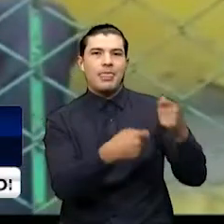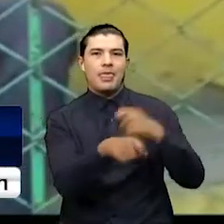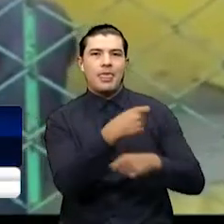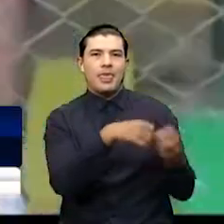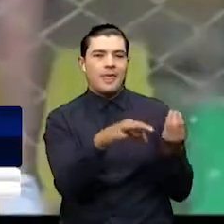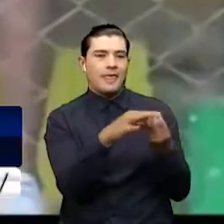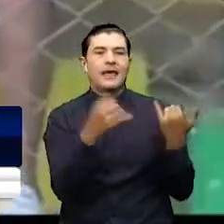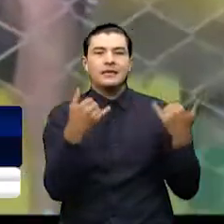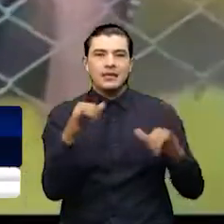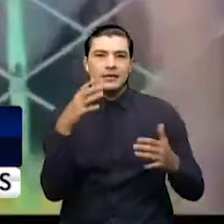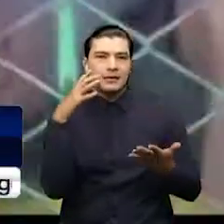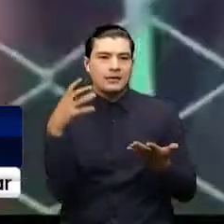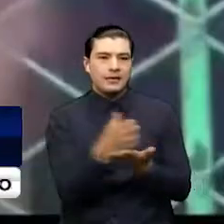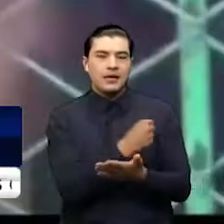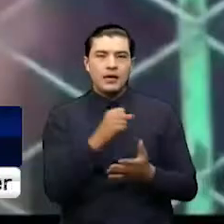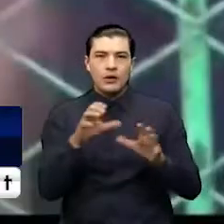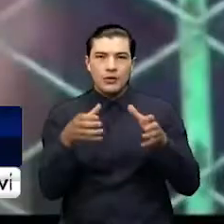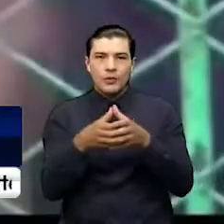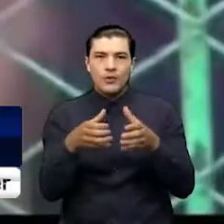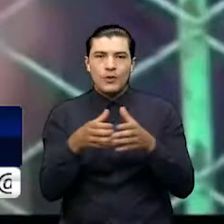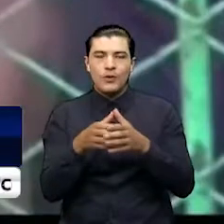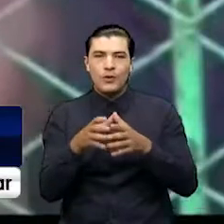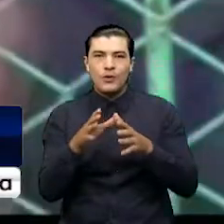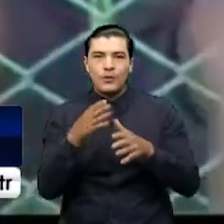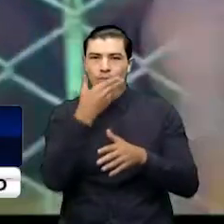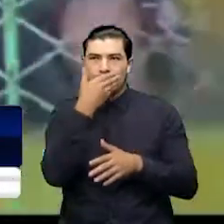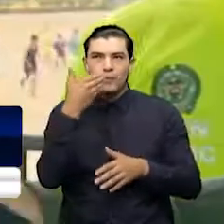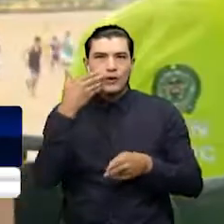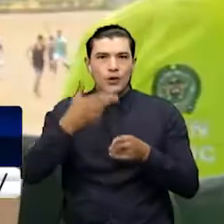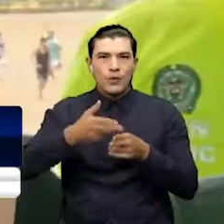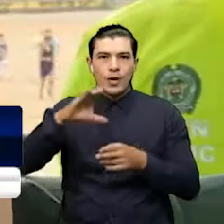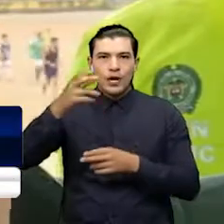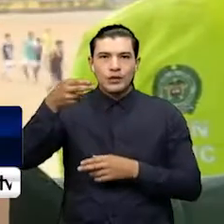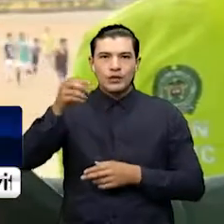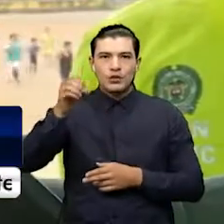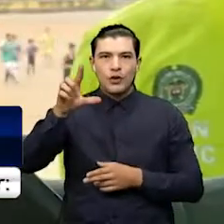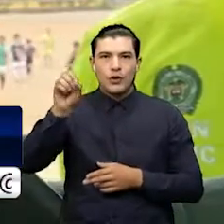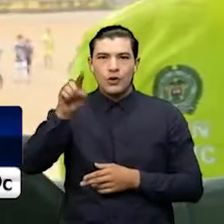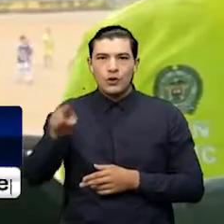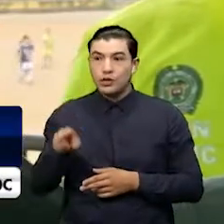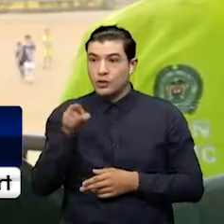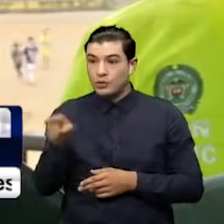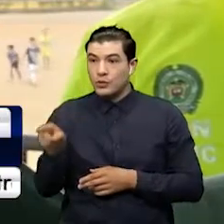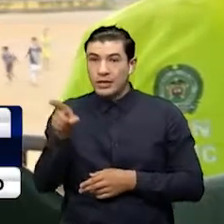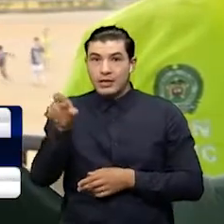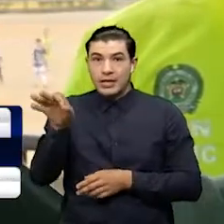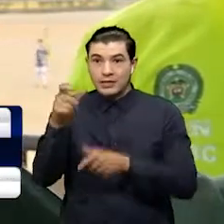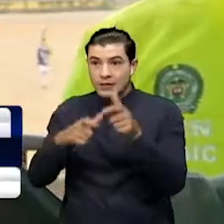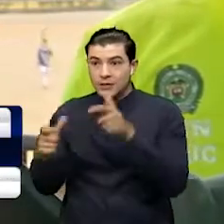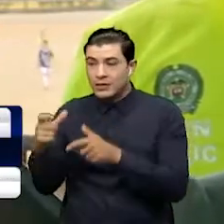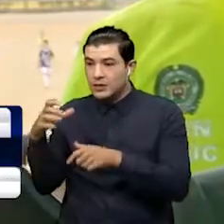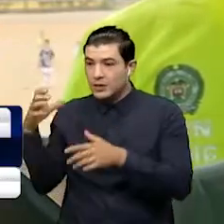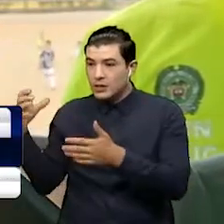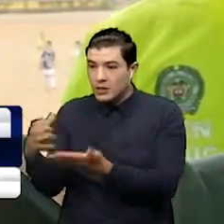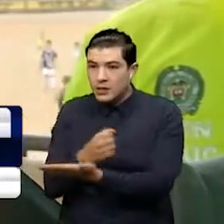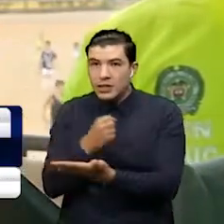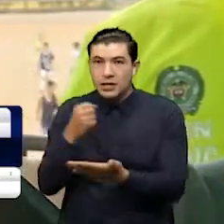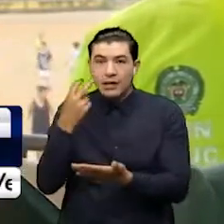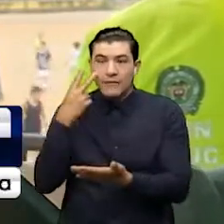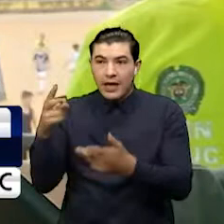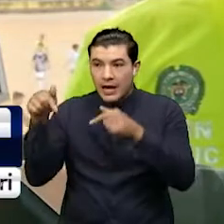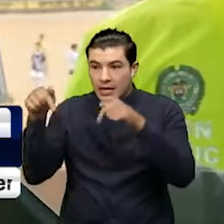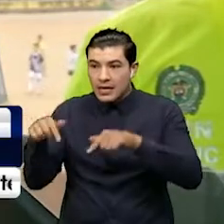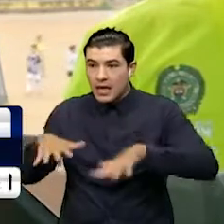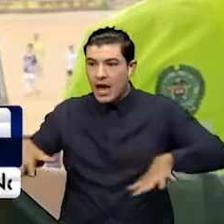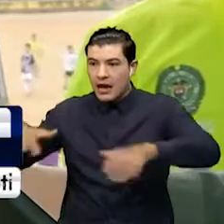desarticular la banda delincuencial conocida como los chorros estos 13 delincuentes se habían apoderado de esta zona en